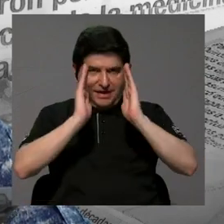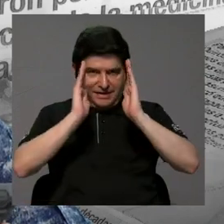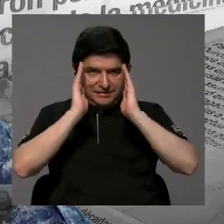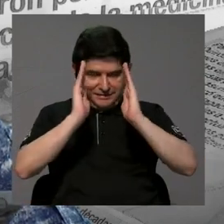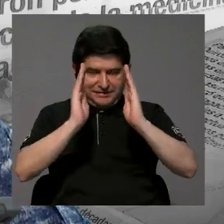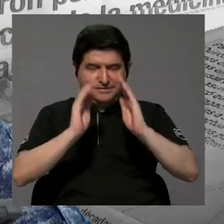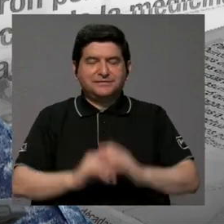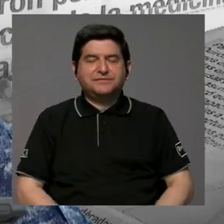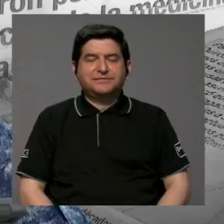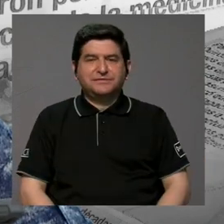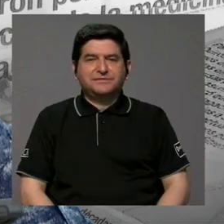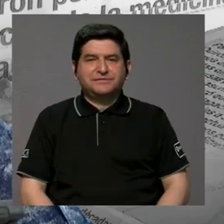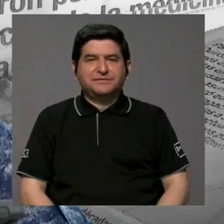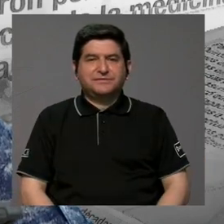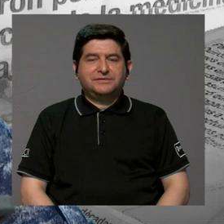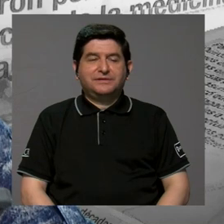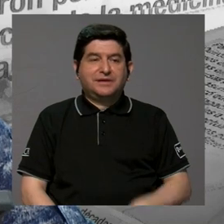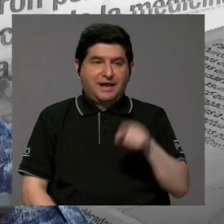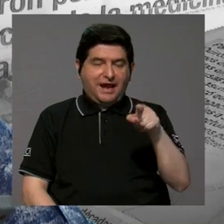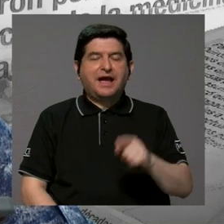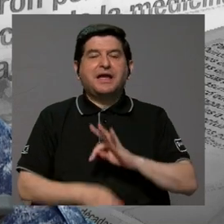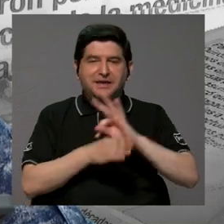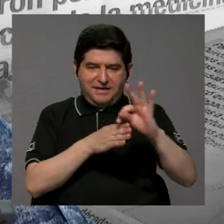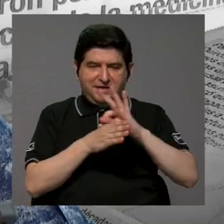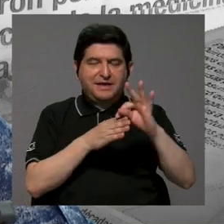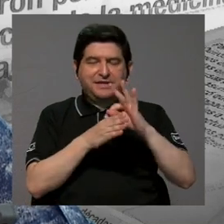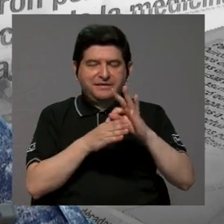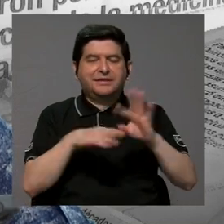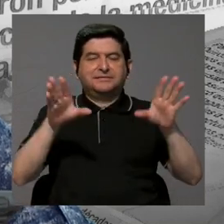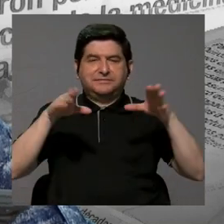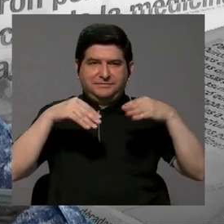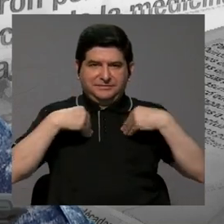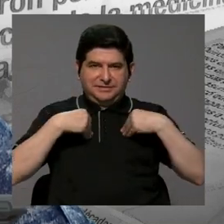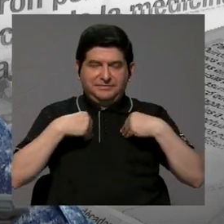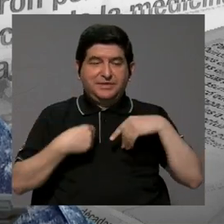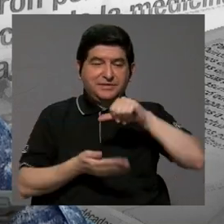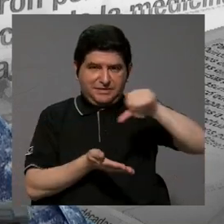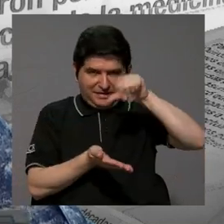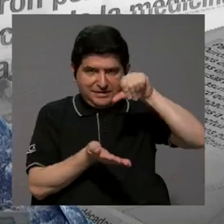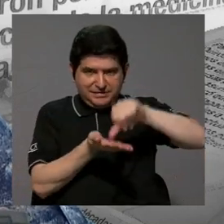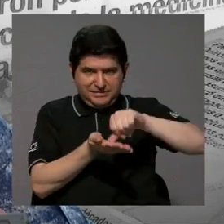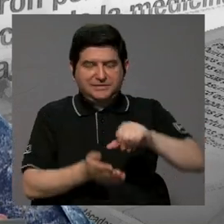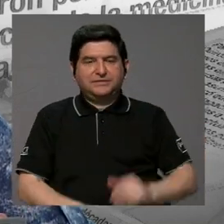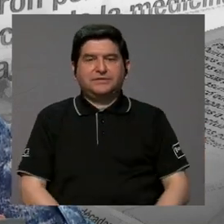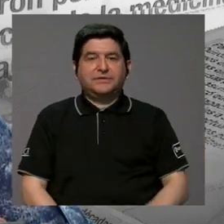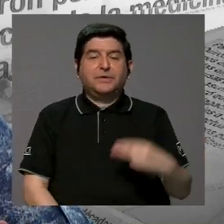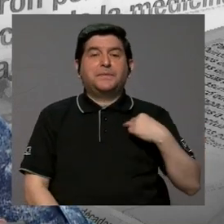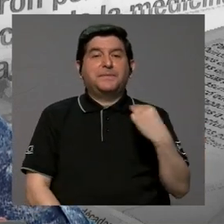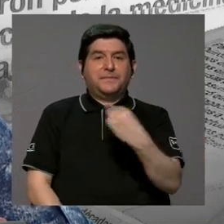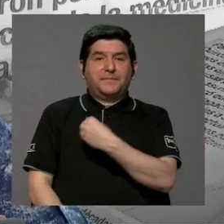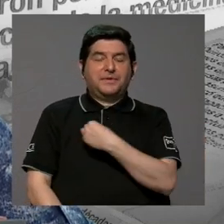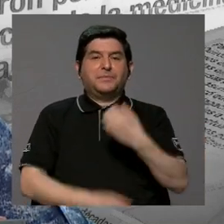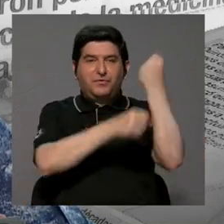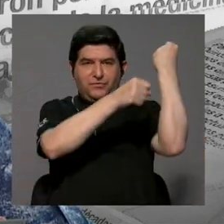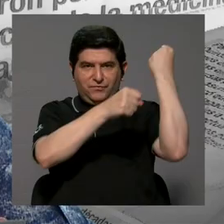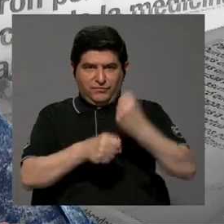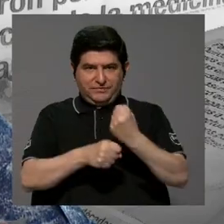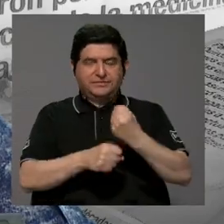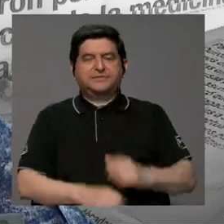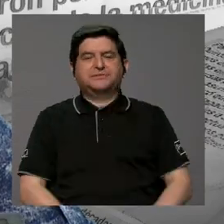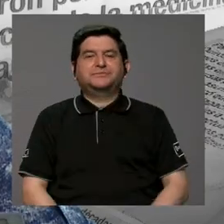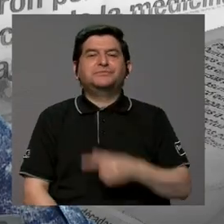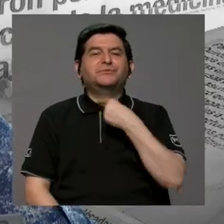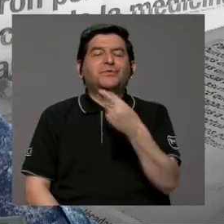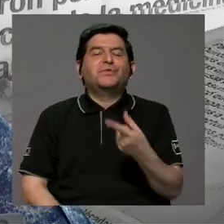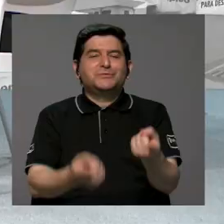a se le han realizado tratamientos en este centro y es miembro de la fundación.